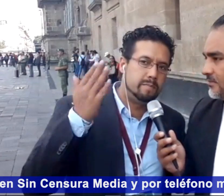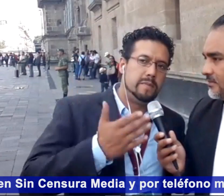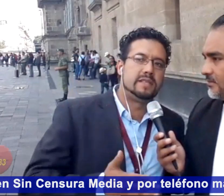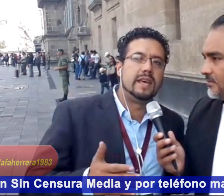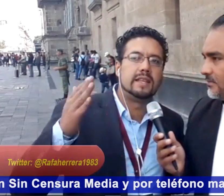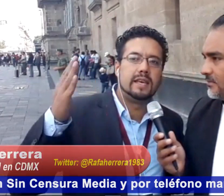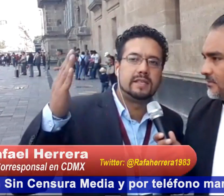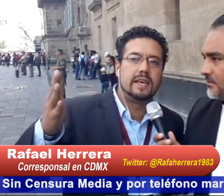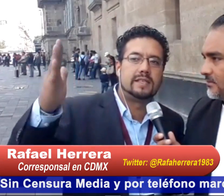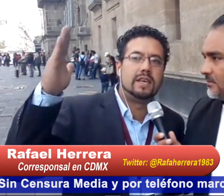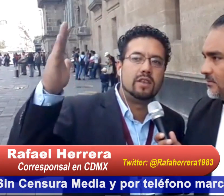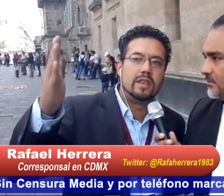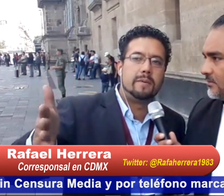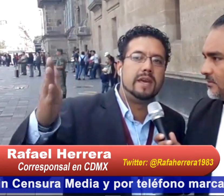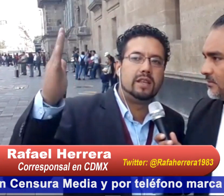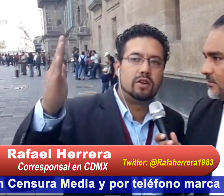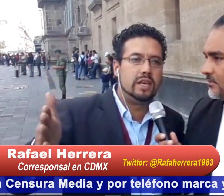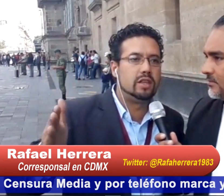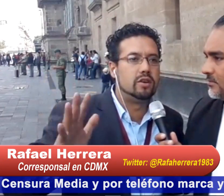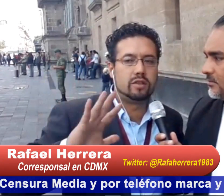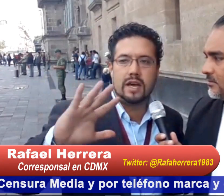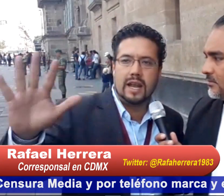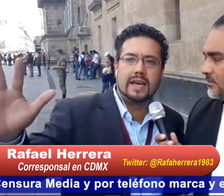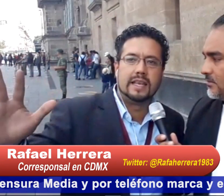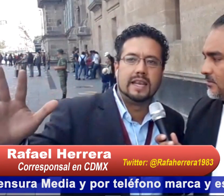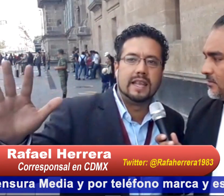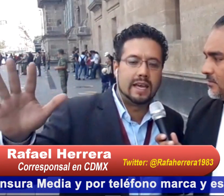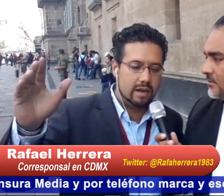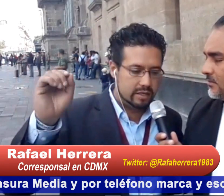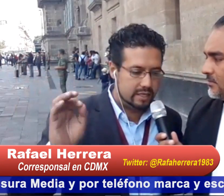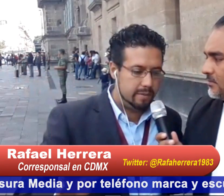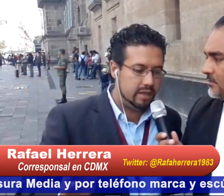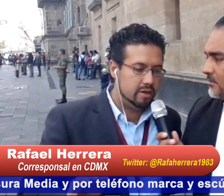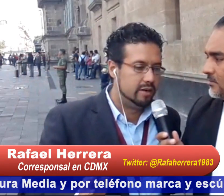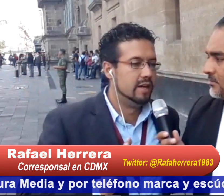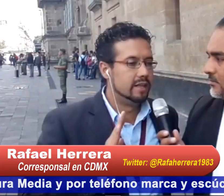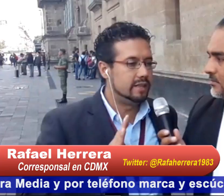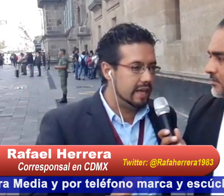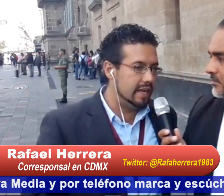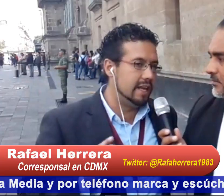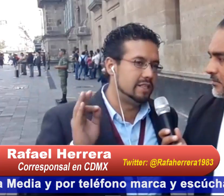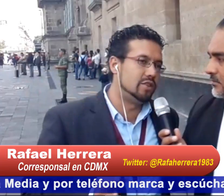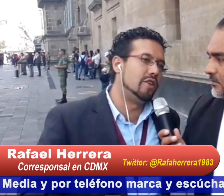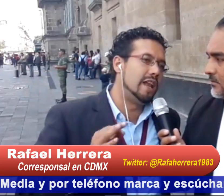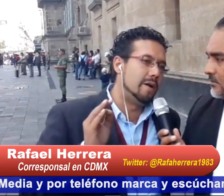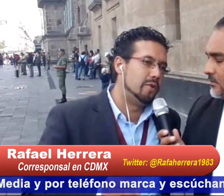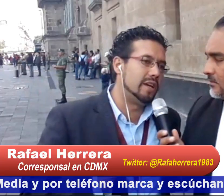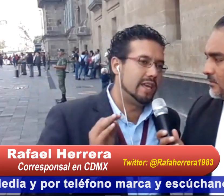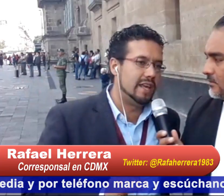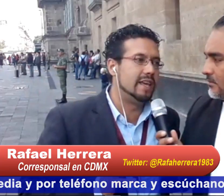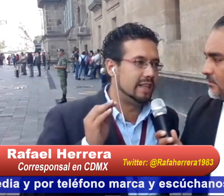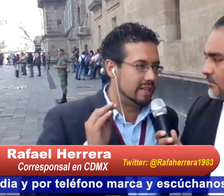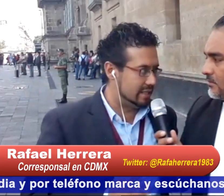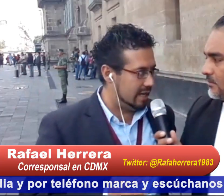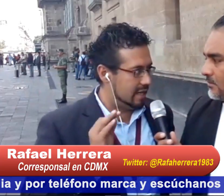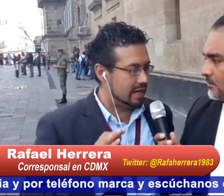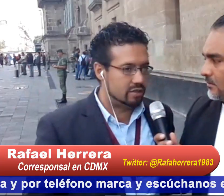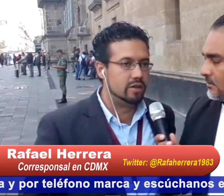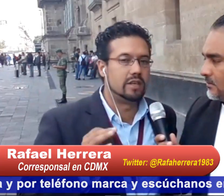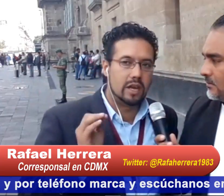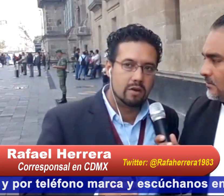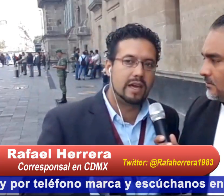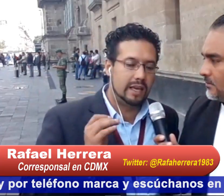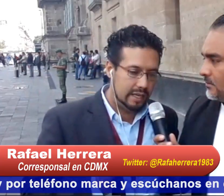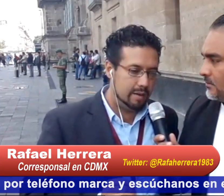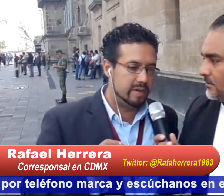días, Vicente, Ceci, don David, Toñito, toda la gente linda que nos está viendo. Tienes toda la boca llena y atascada de